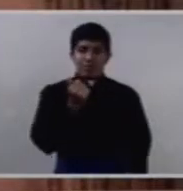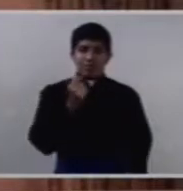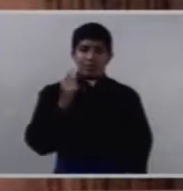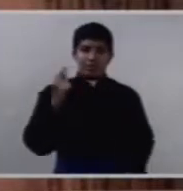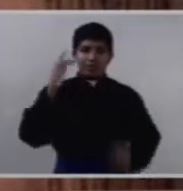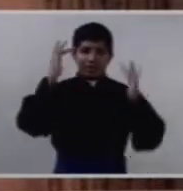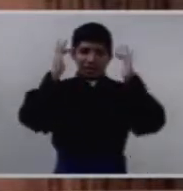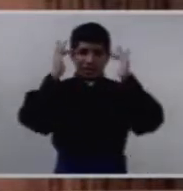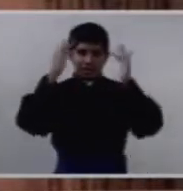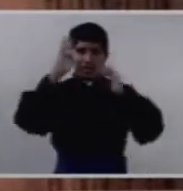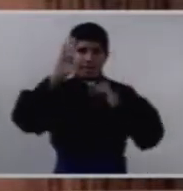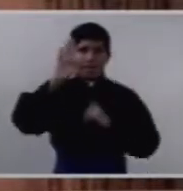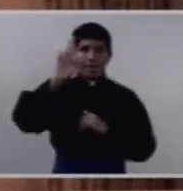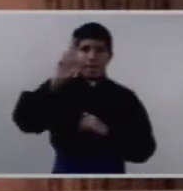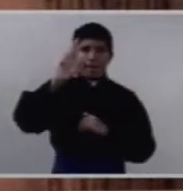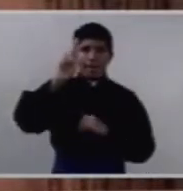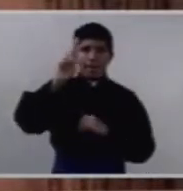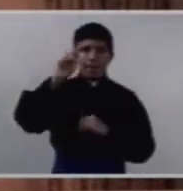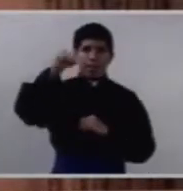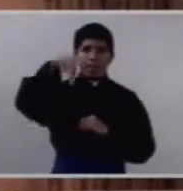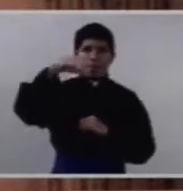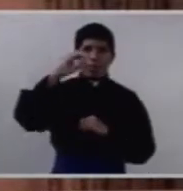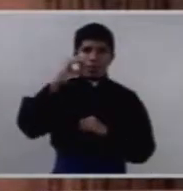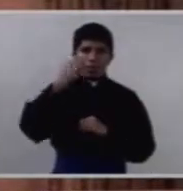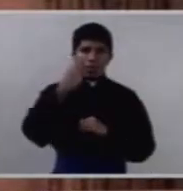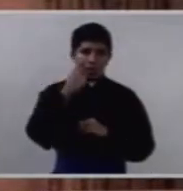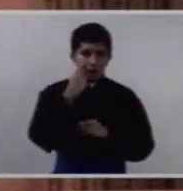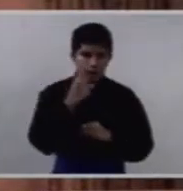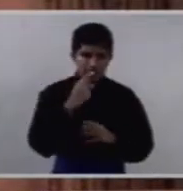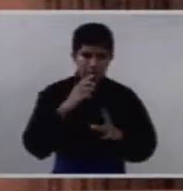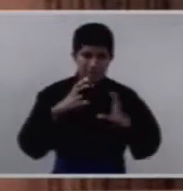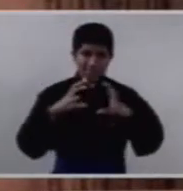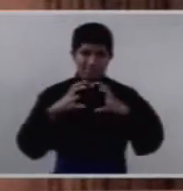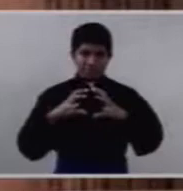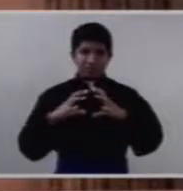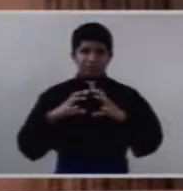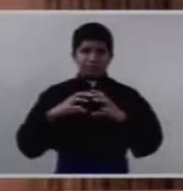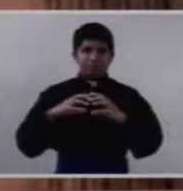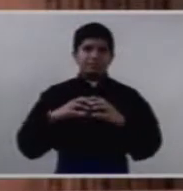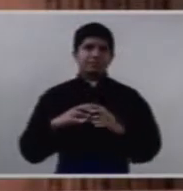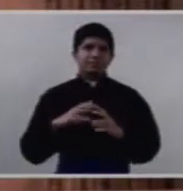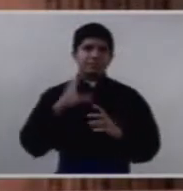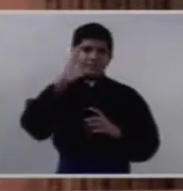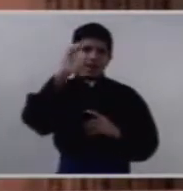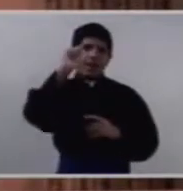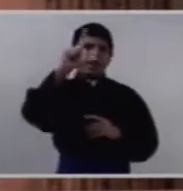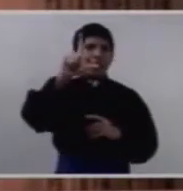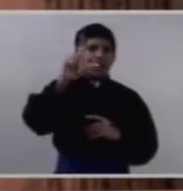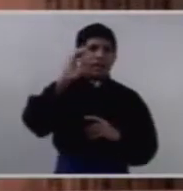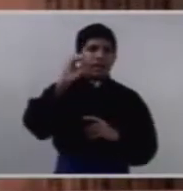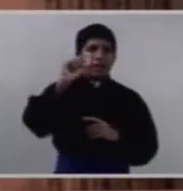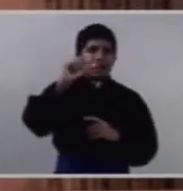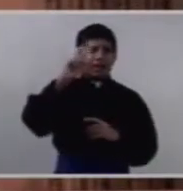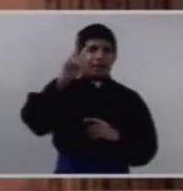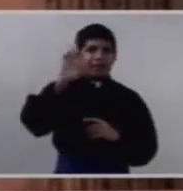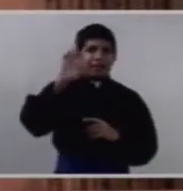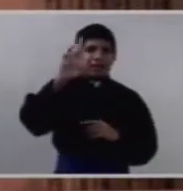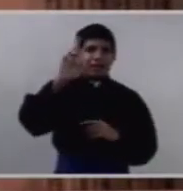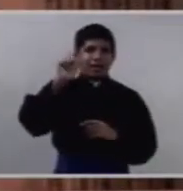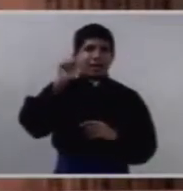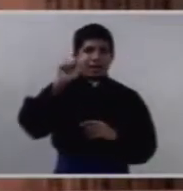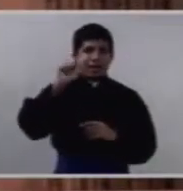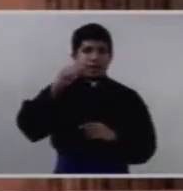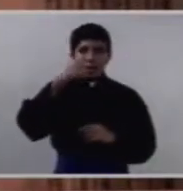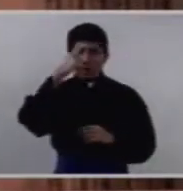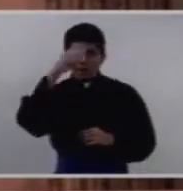que siempre contemplaba la calavera para pensar en su fin,